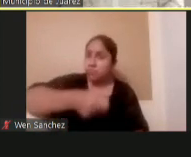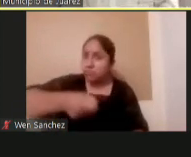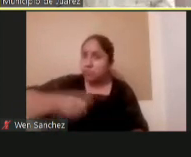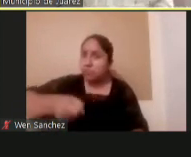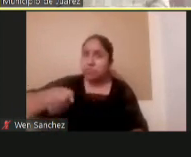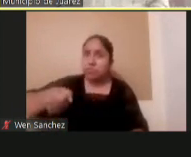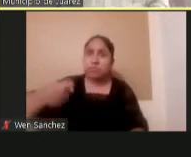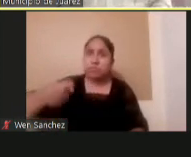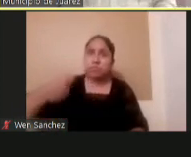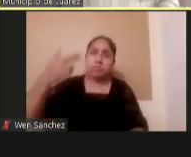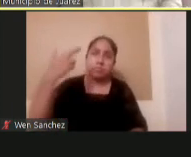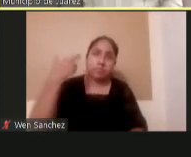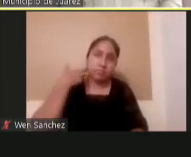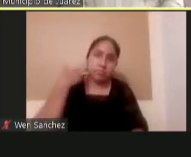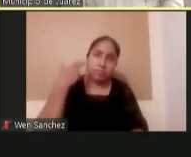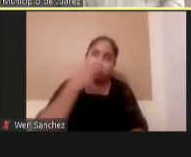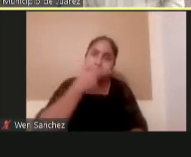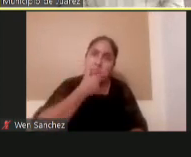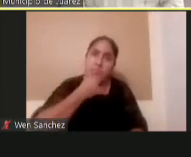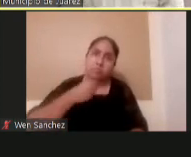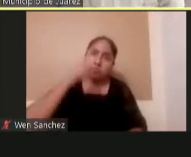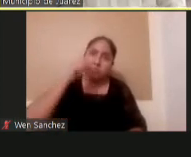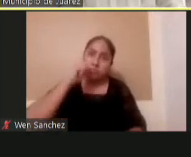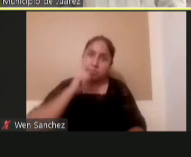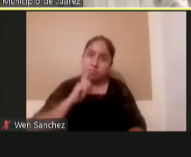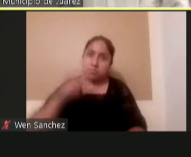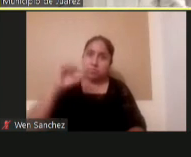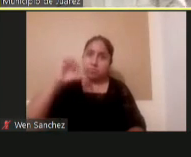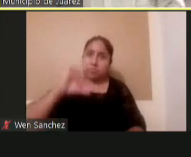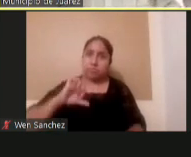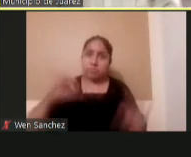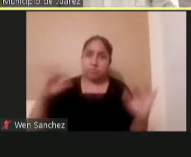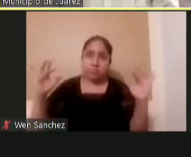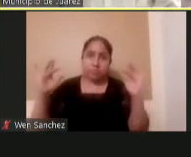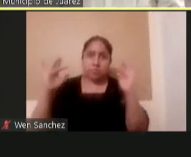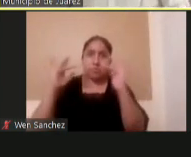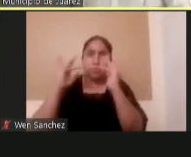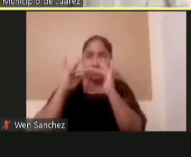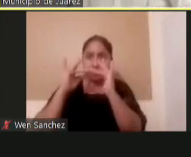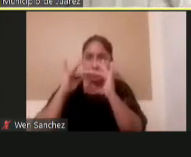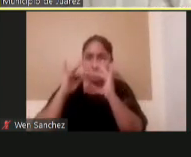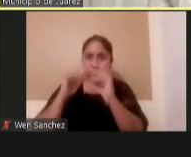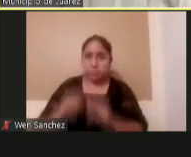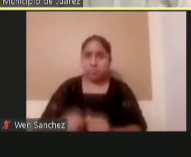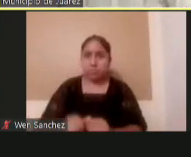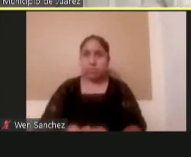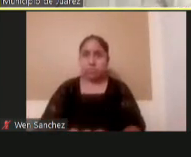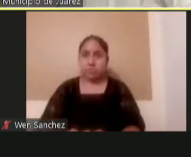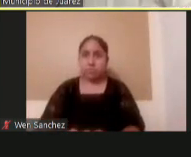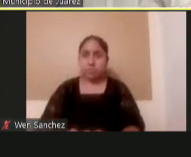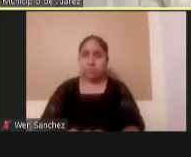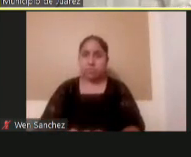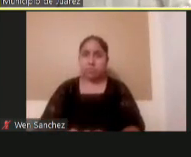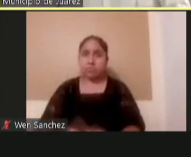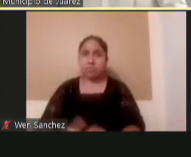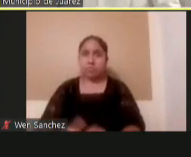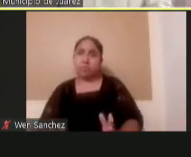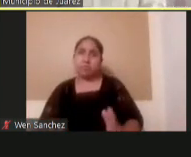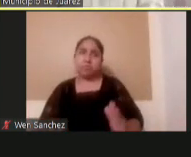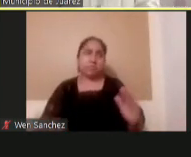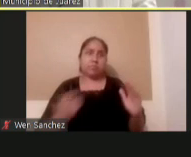y regidoras que están en esta importante sesión de Cabildo. Un cuartel para la Guardia